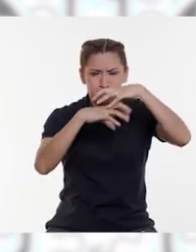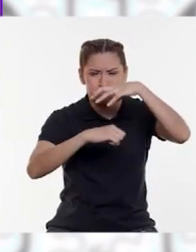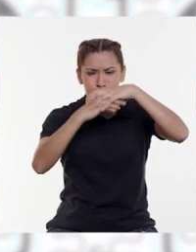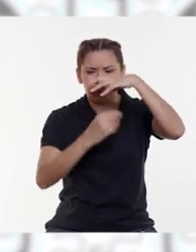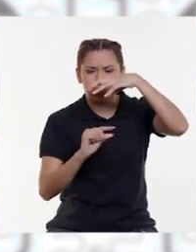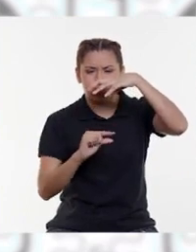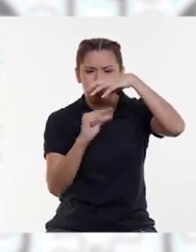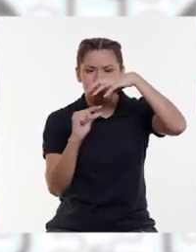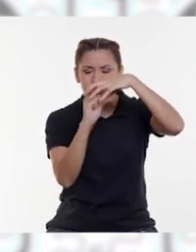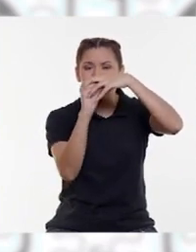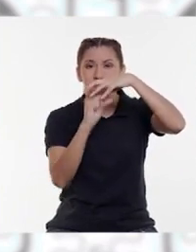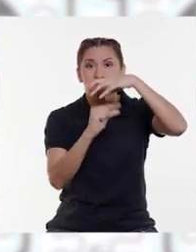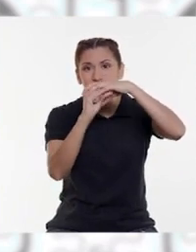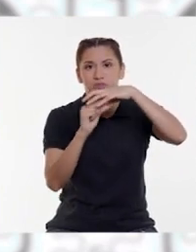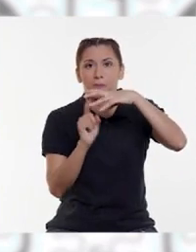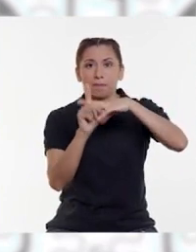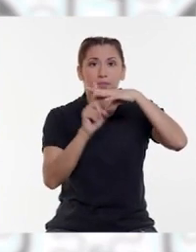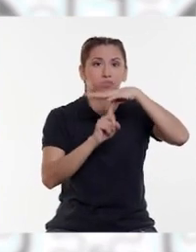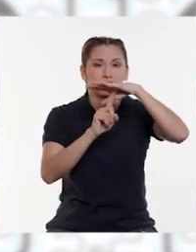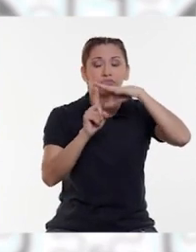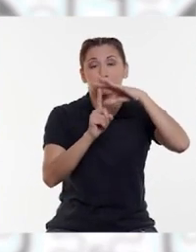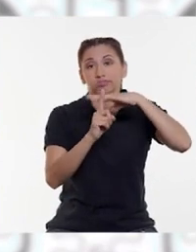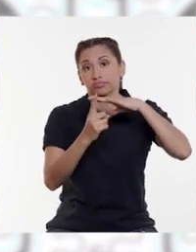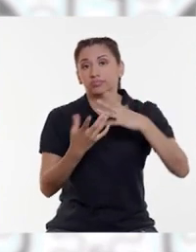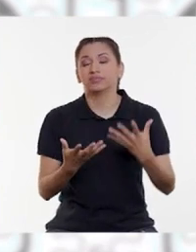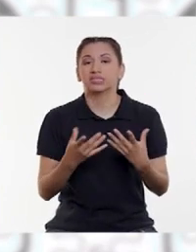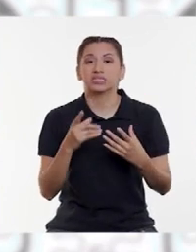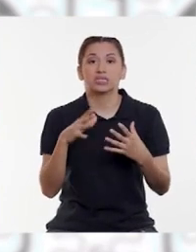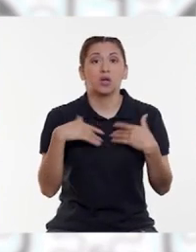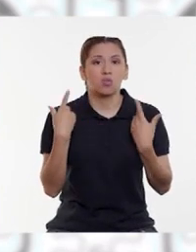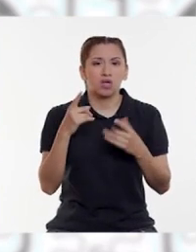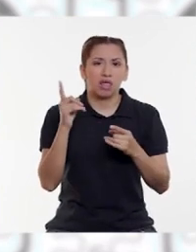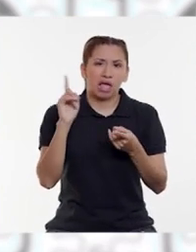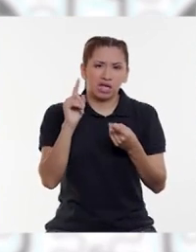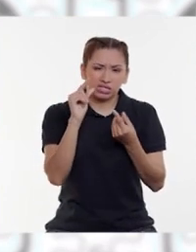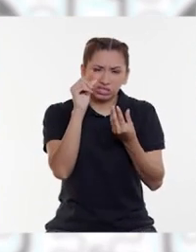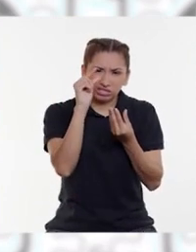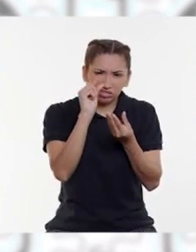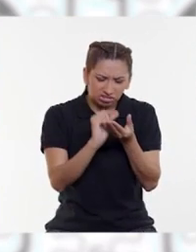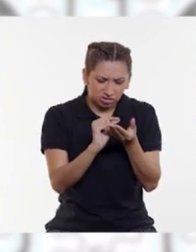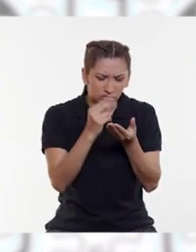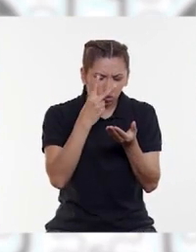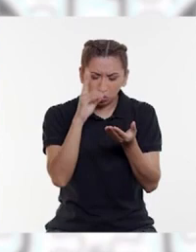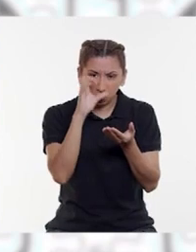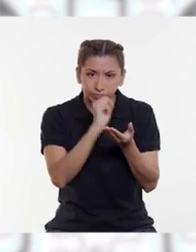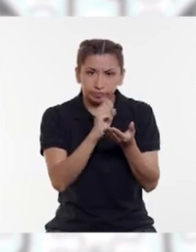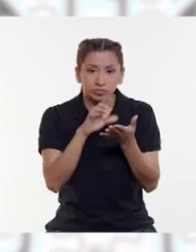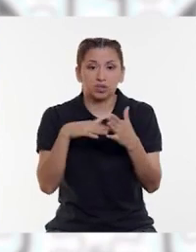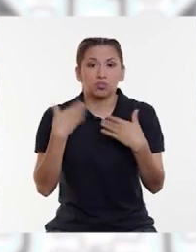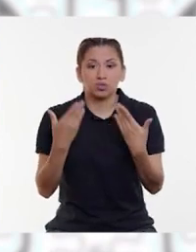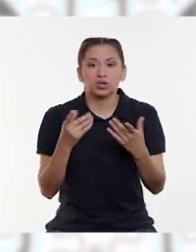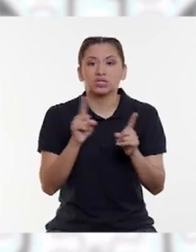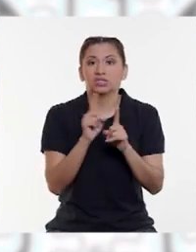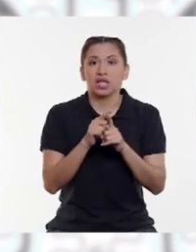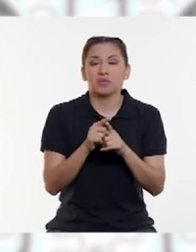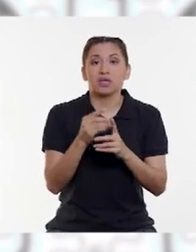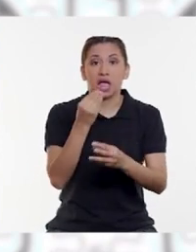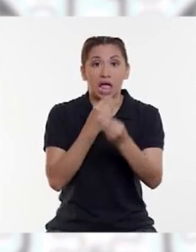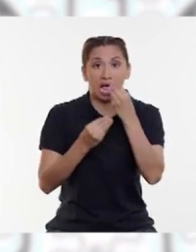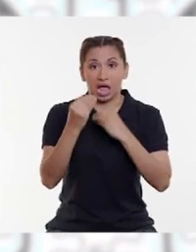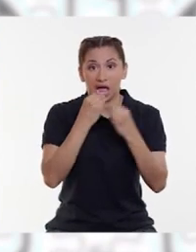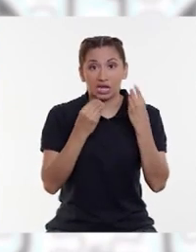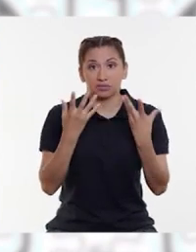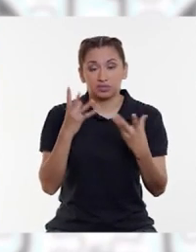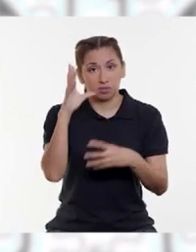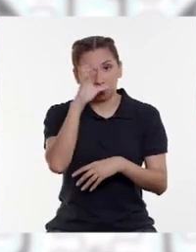climático. Ha llegado a un punto en el cual los microplásticos pueden ser tan pequeños e imperceptibles que se han introducido en la cadena